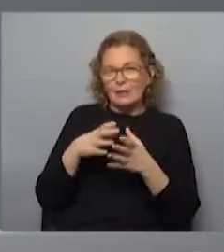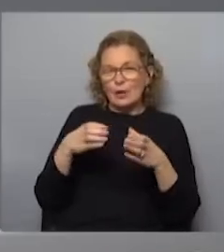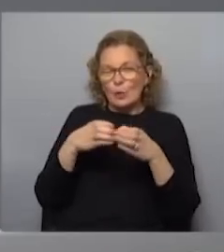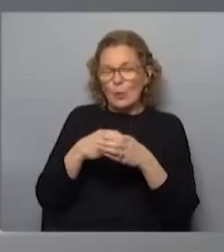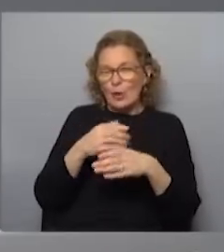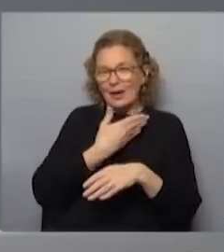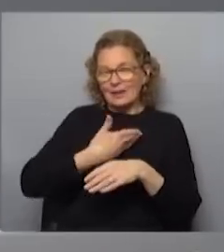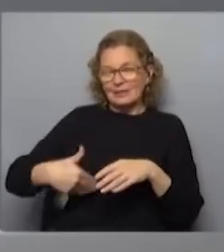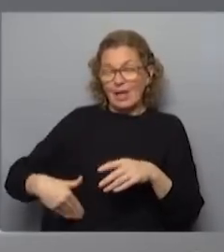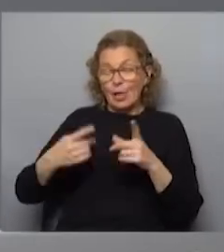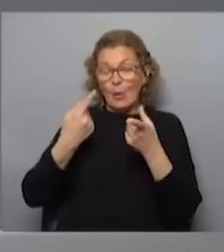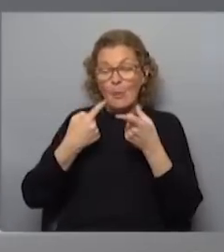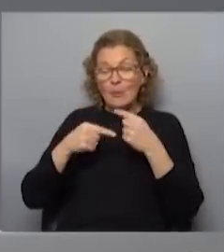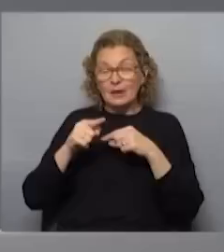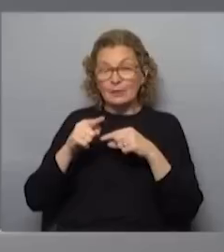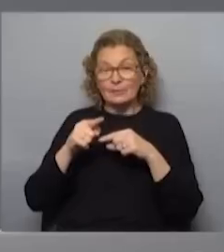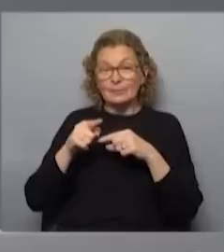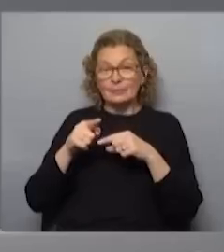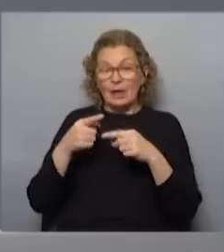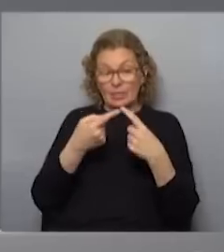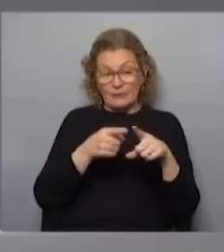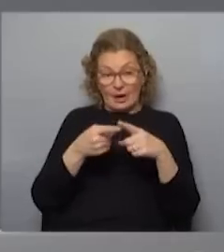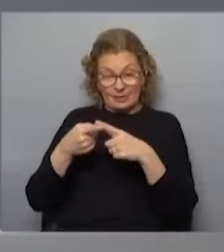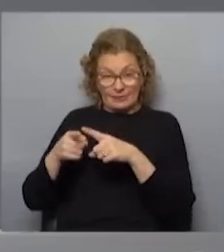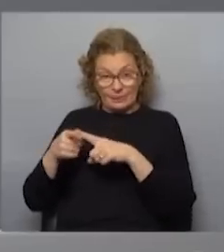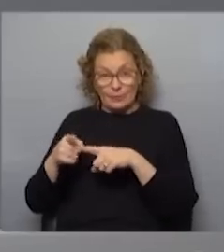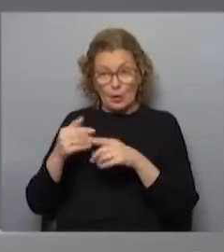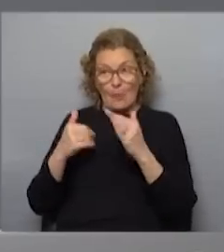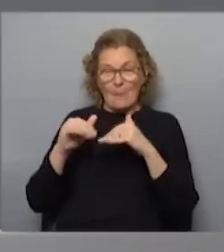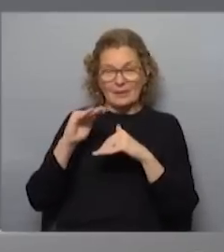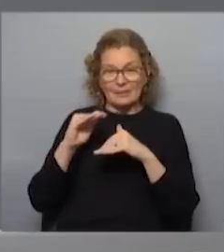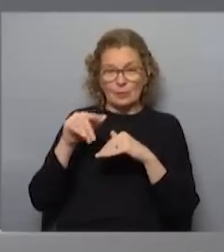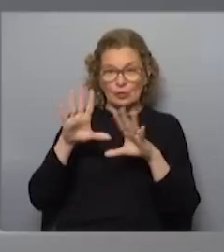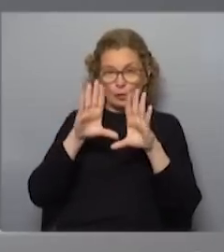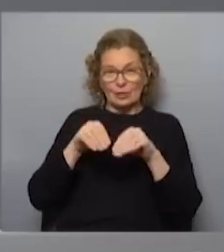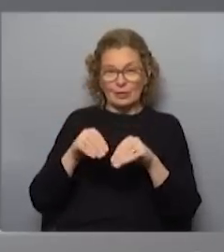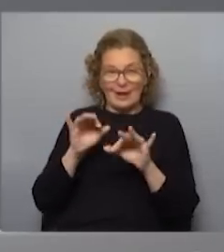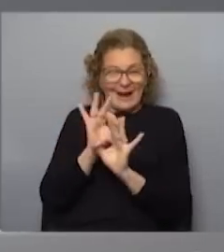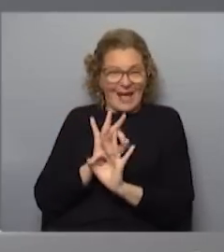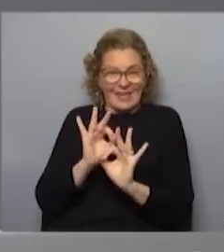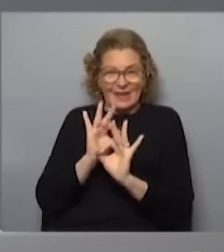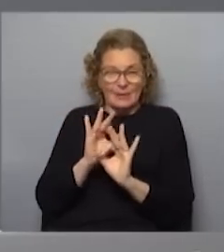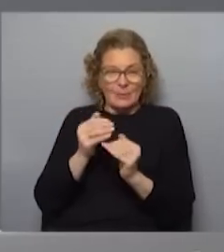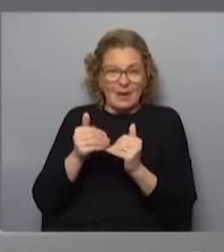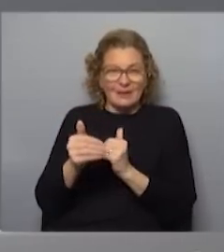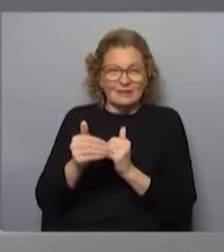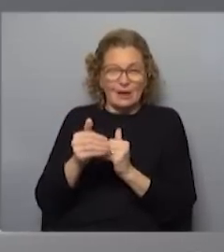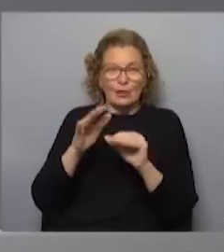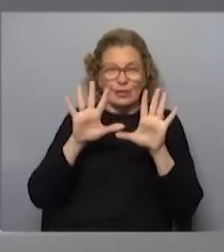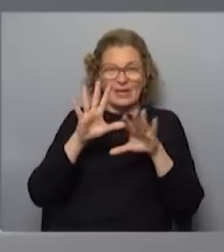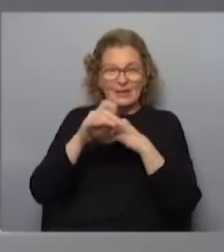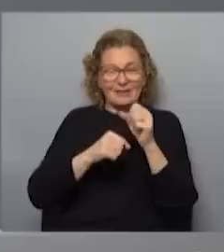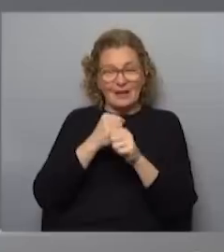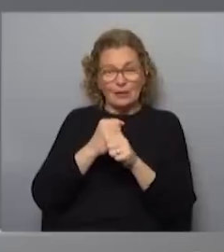estatales Pero en todos en todos los casos las penas máximas de todo esto ninguna iba Más allá de los 10 años